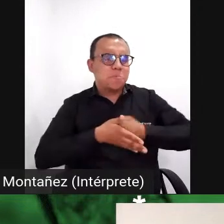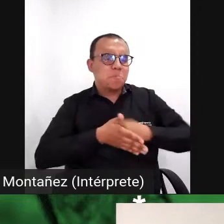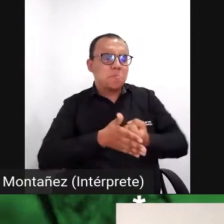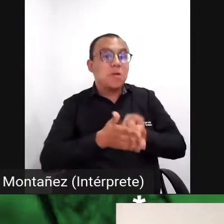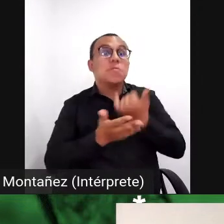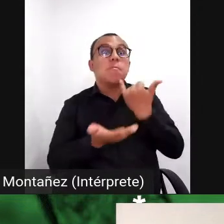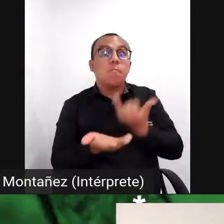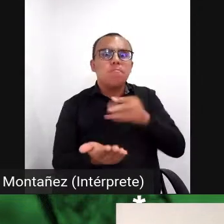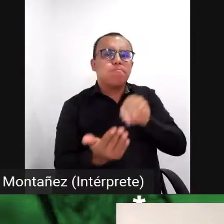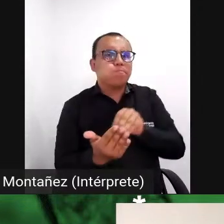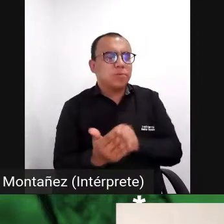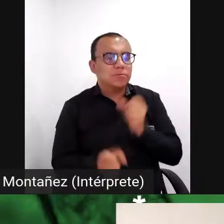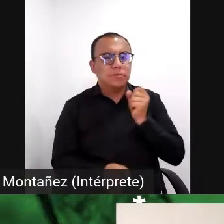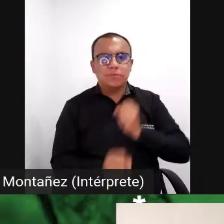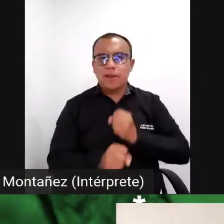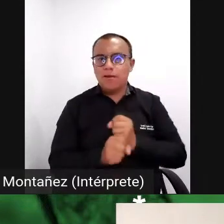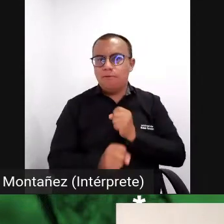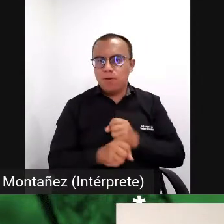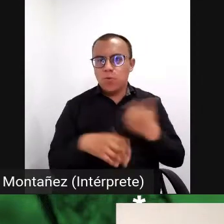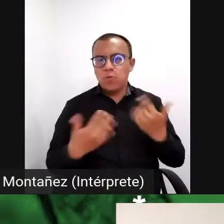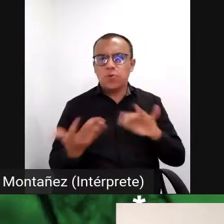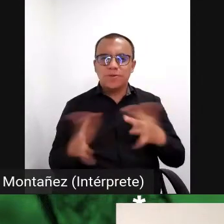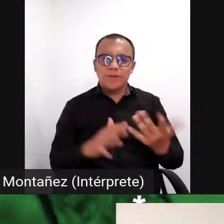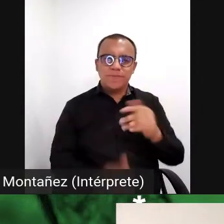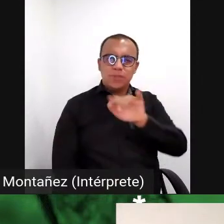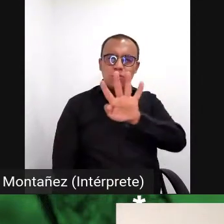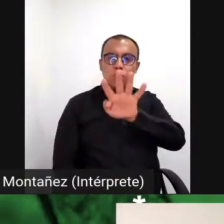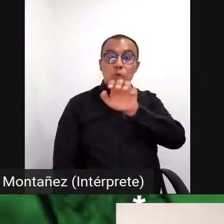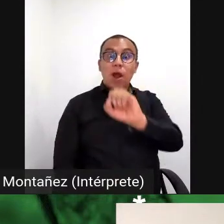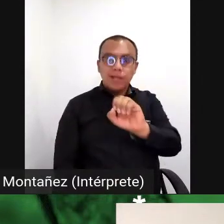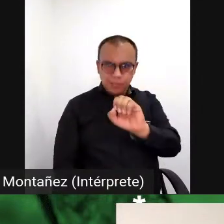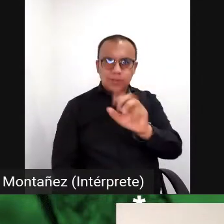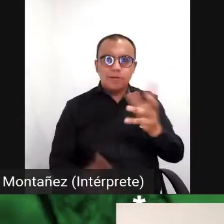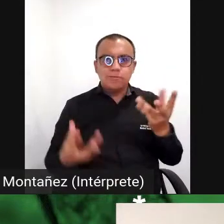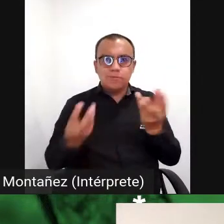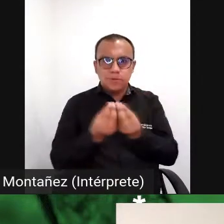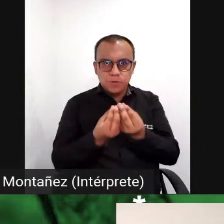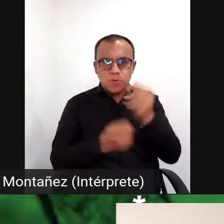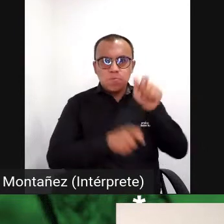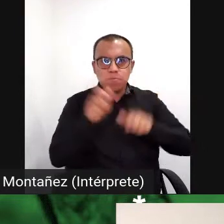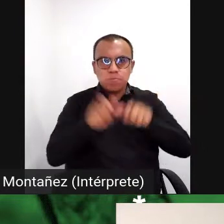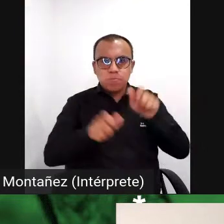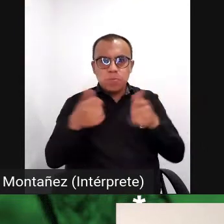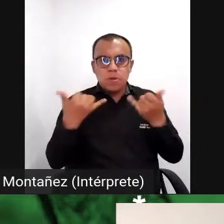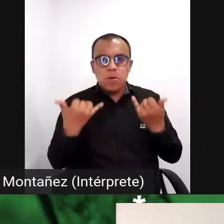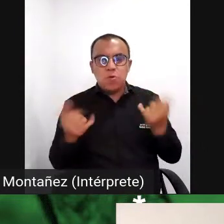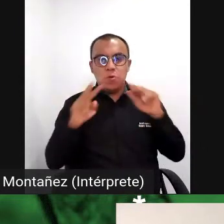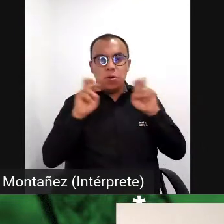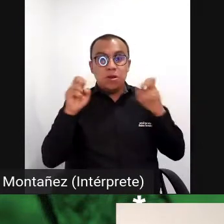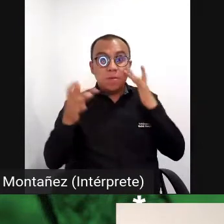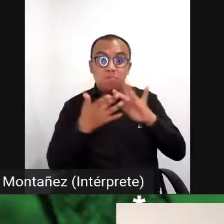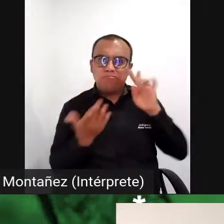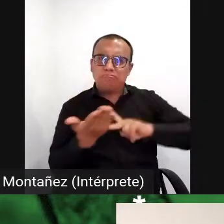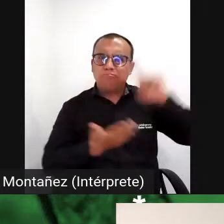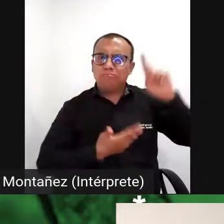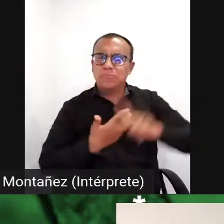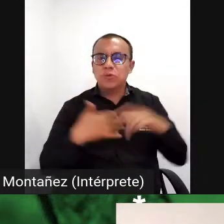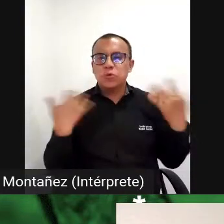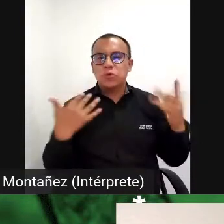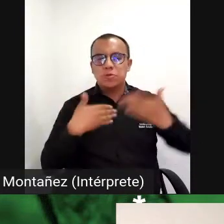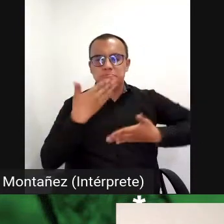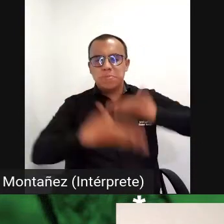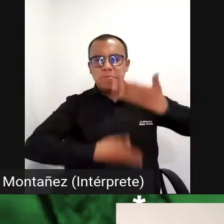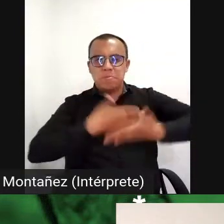Es increíble, o sea, tenemos casi alrededor de 40 fotógrafos involucrados en el proyecto. Es un proyecto de muchísimo alcance, no es